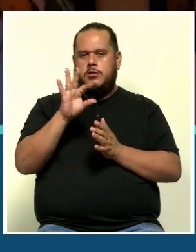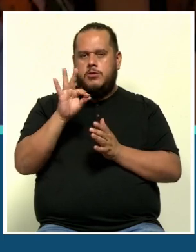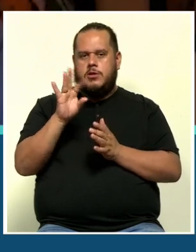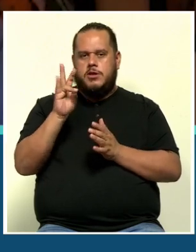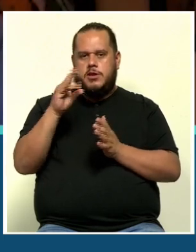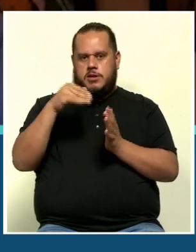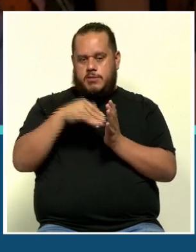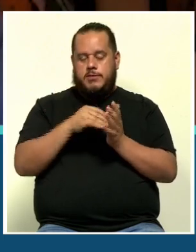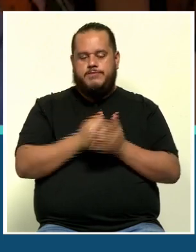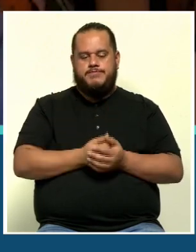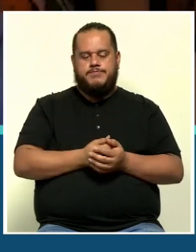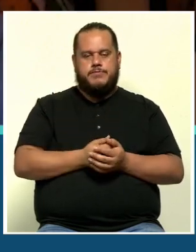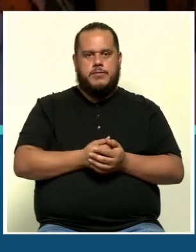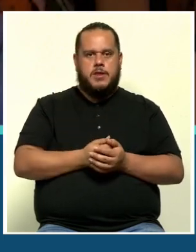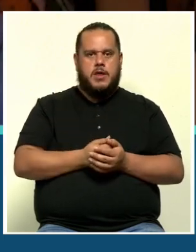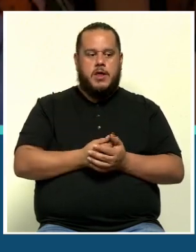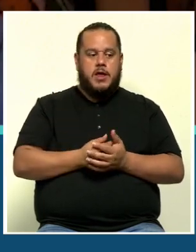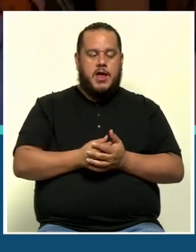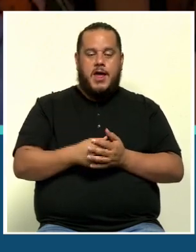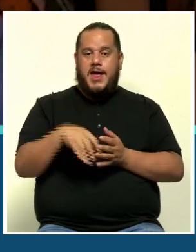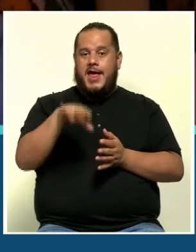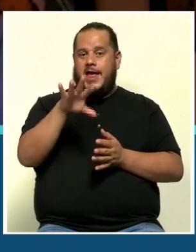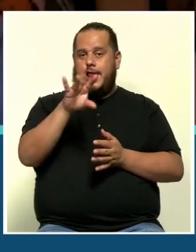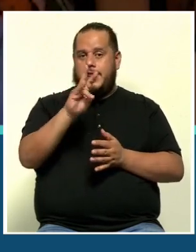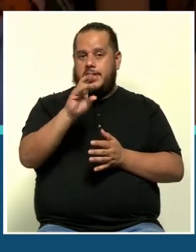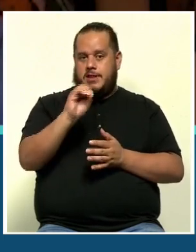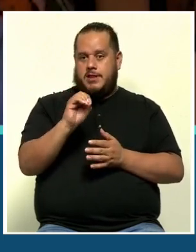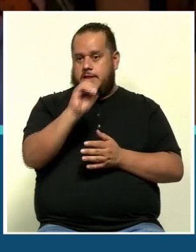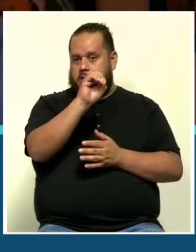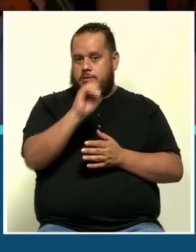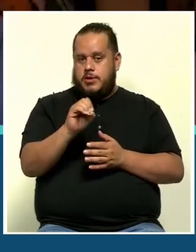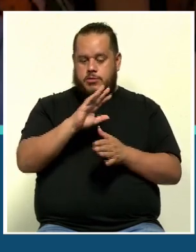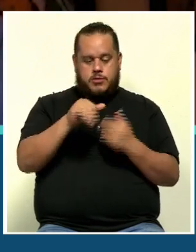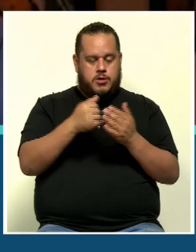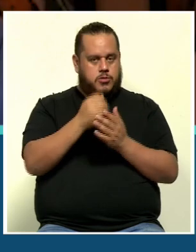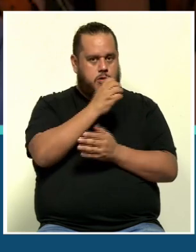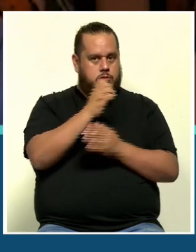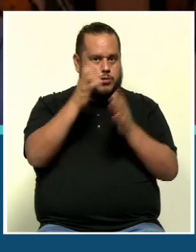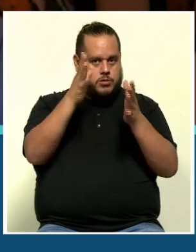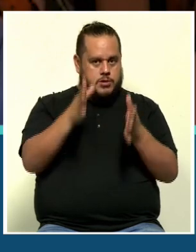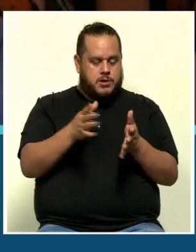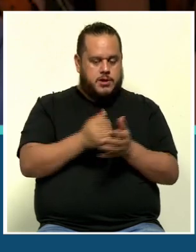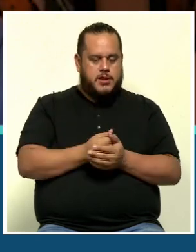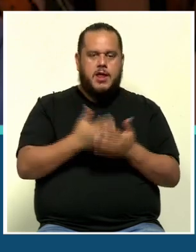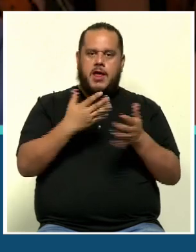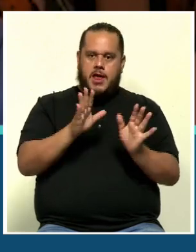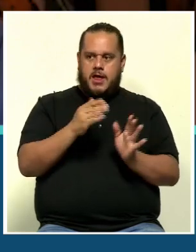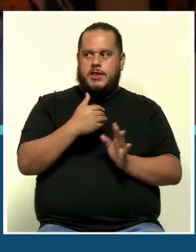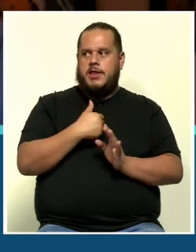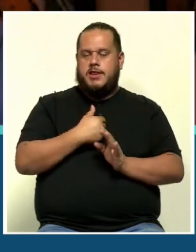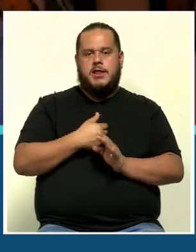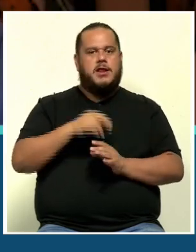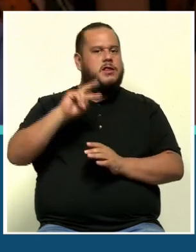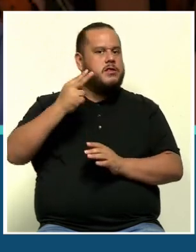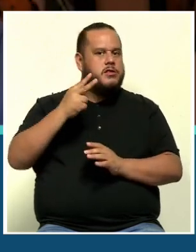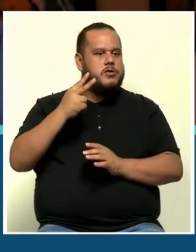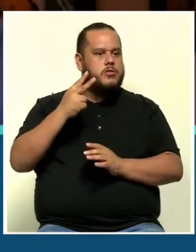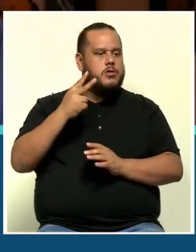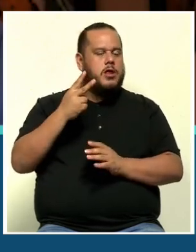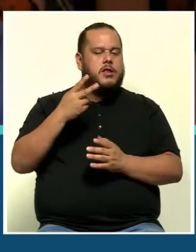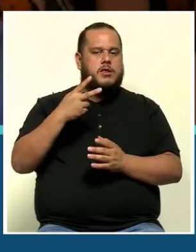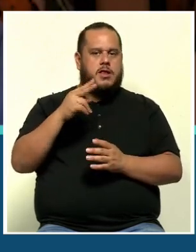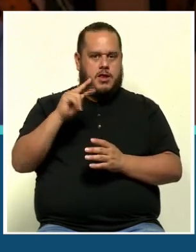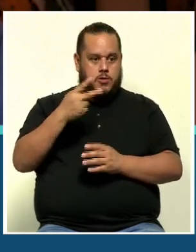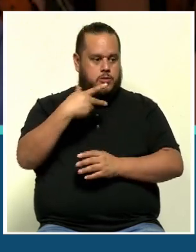3.997.000. El 70% de todos los costarricenses ya tienen su segunda dosis